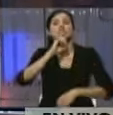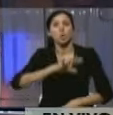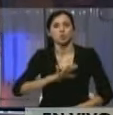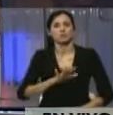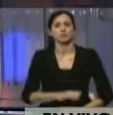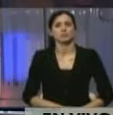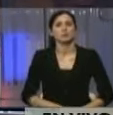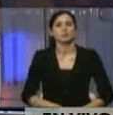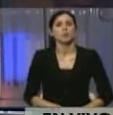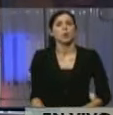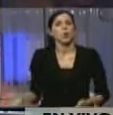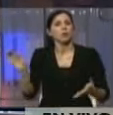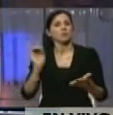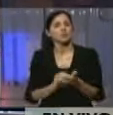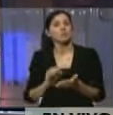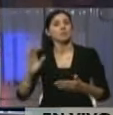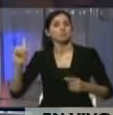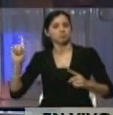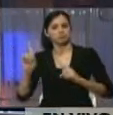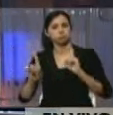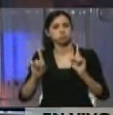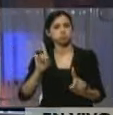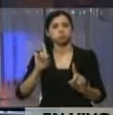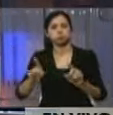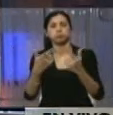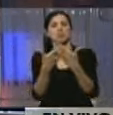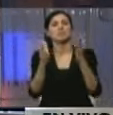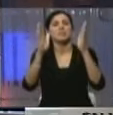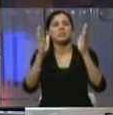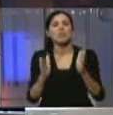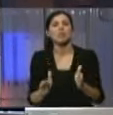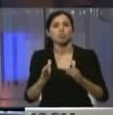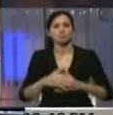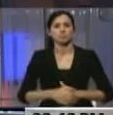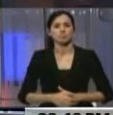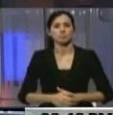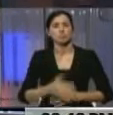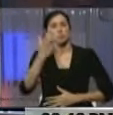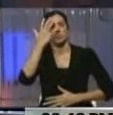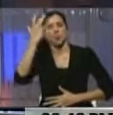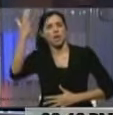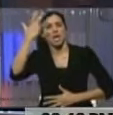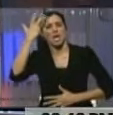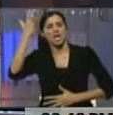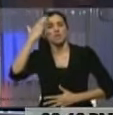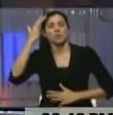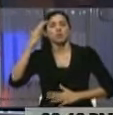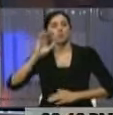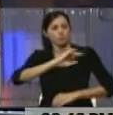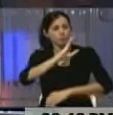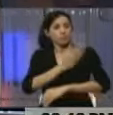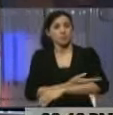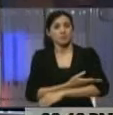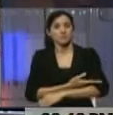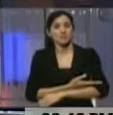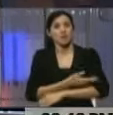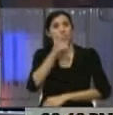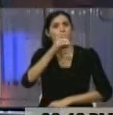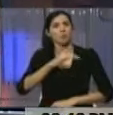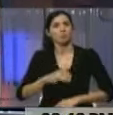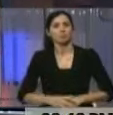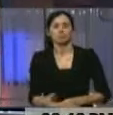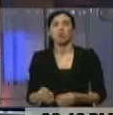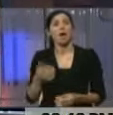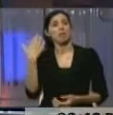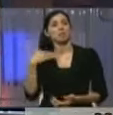y que volvieran los libertadores con sus sueños y con su fuerza, y que nuestro pueblo se pusiera de